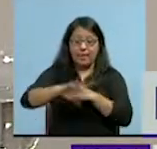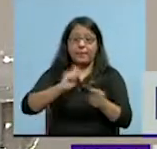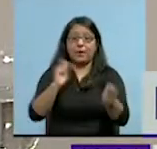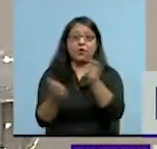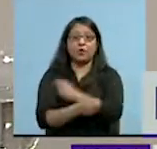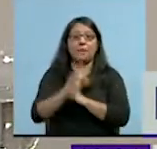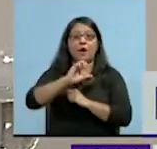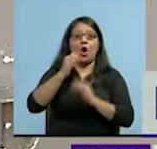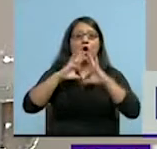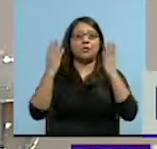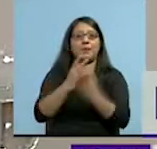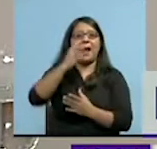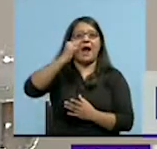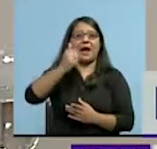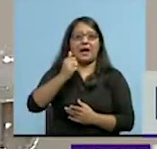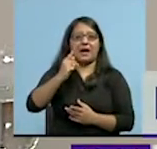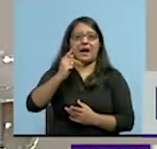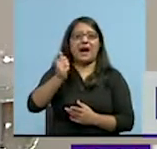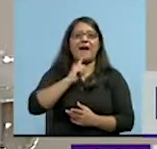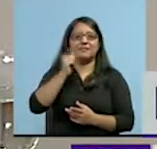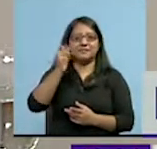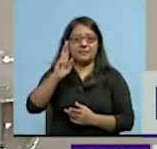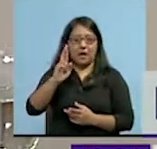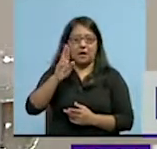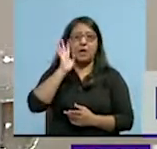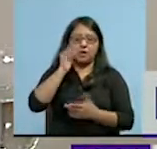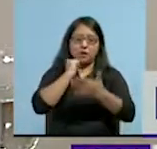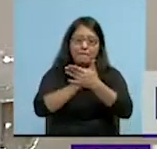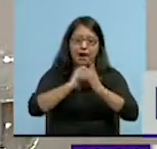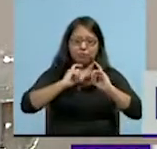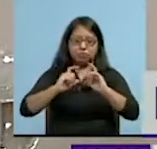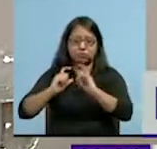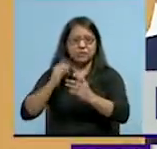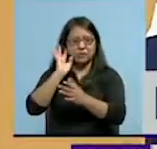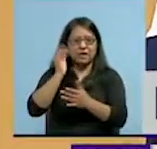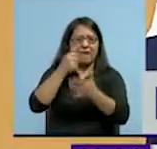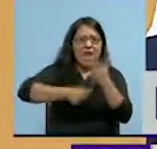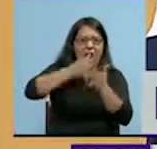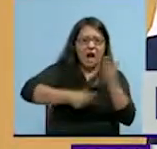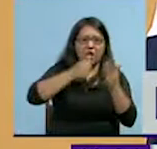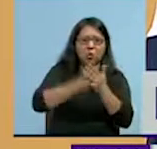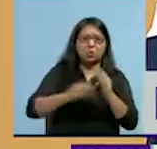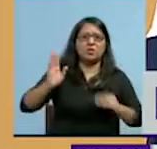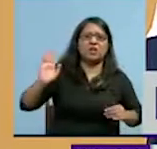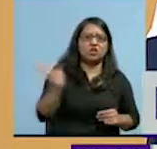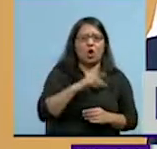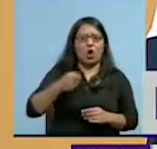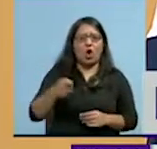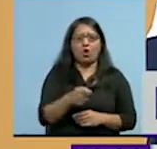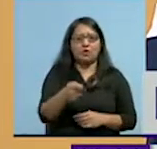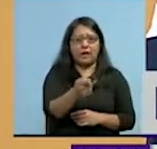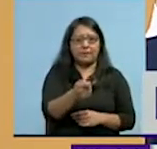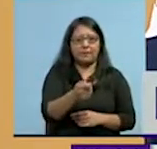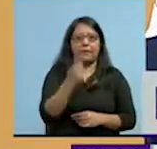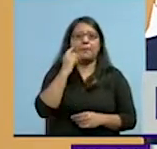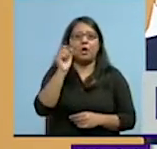cuando estén en qatar pero que verdaderamente bueno van marcando así todo el esfuerzo que se hace todos los trámites porque cristian rodríguez